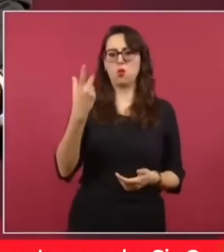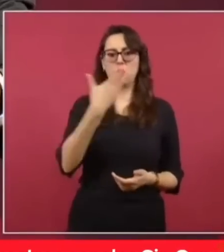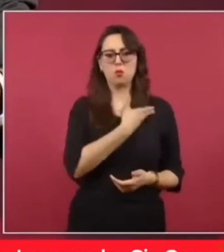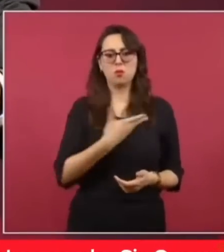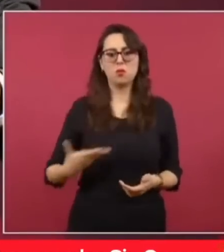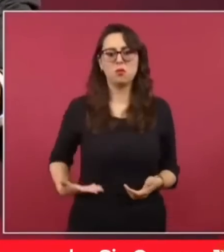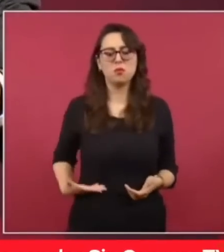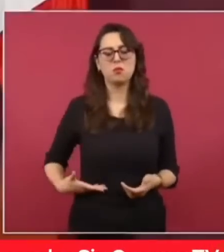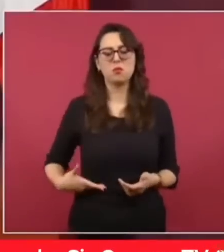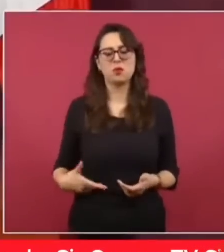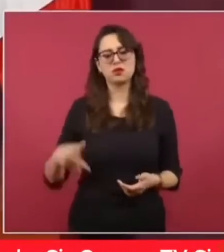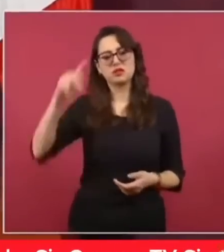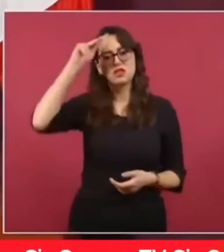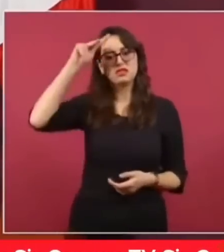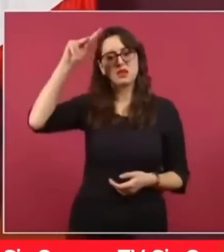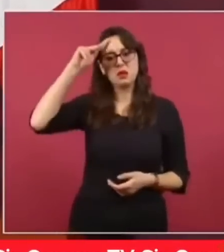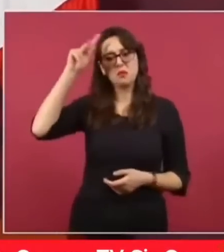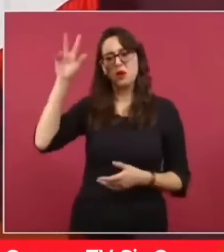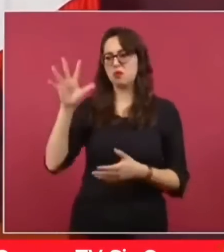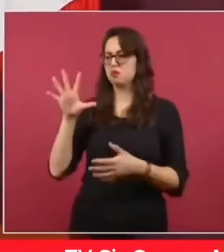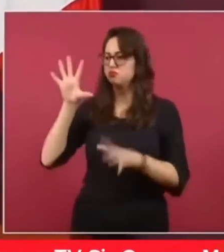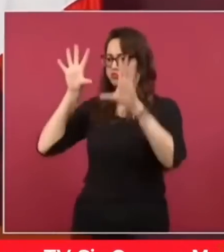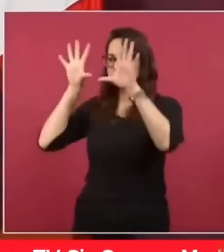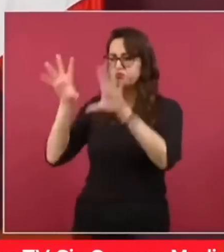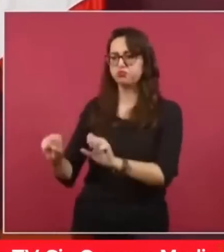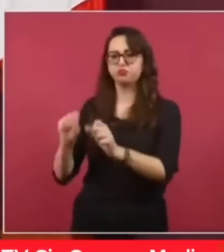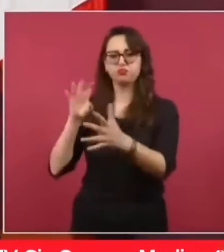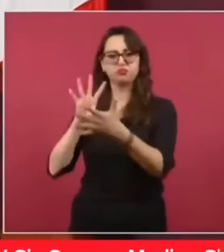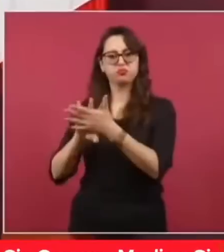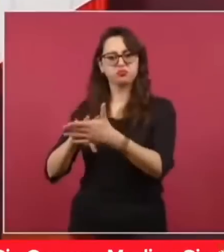al presidente de Perú,